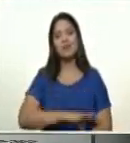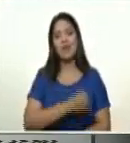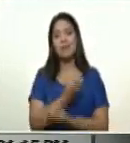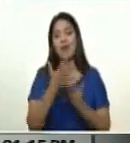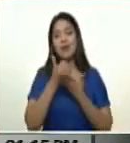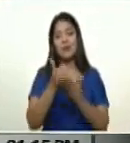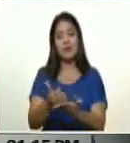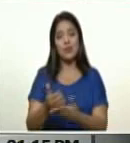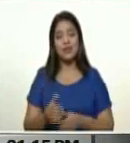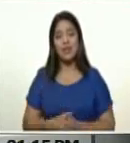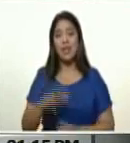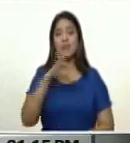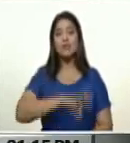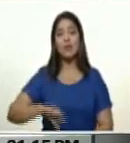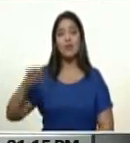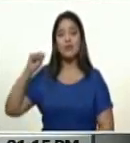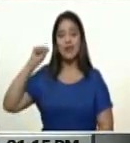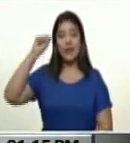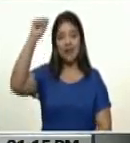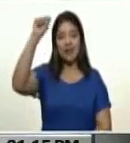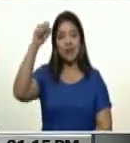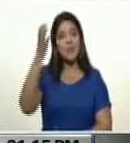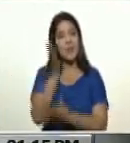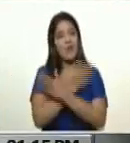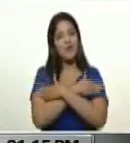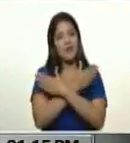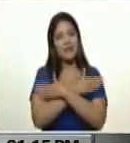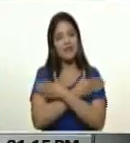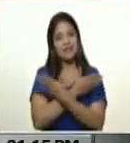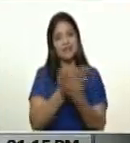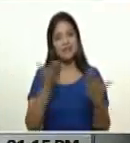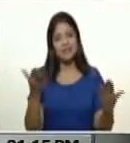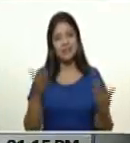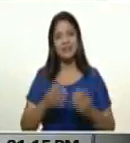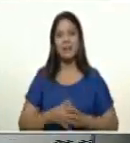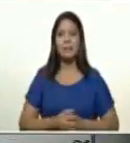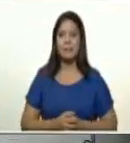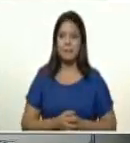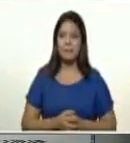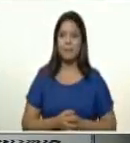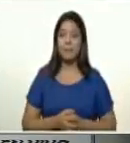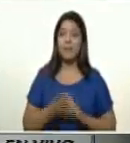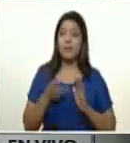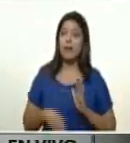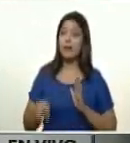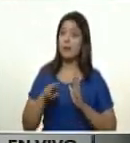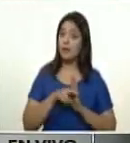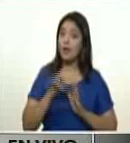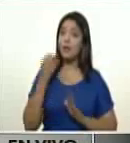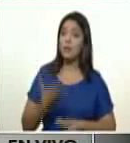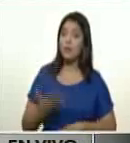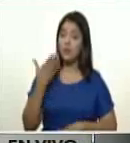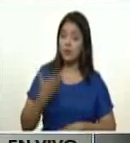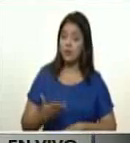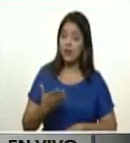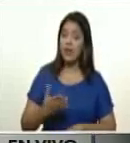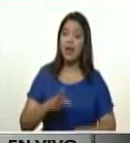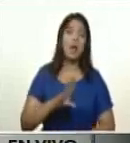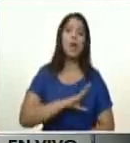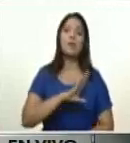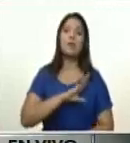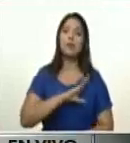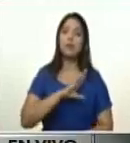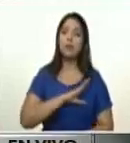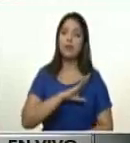social. El socialismo. Felicitaciones, Jenny. Bueno, no, y presidente, enfatizar ahí que, bueno, la propiedad de los